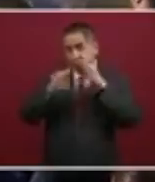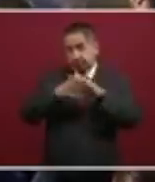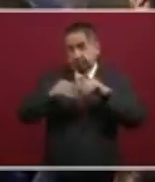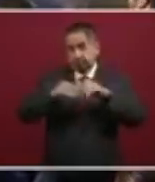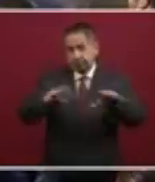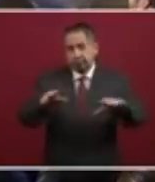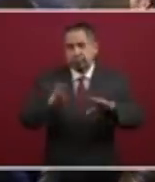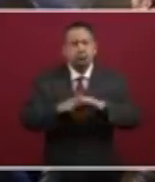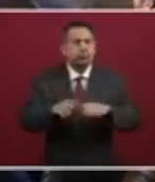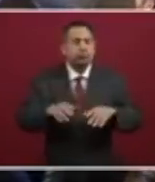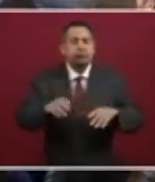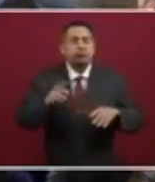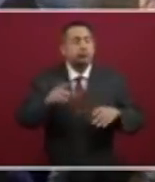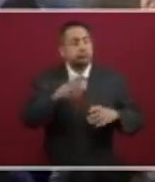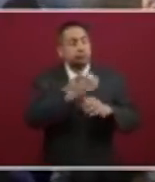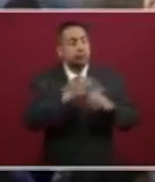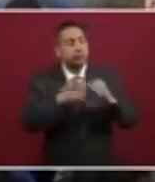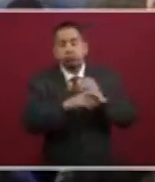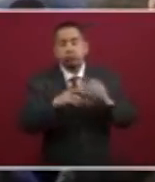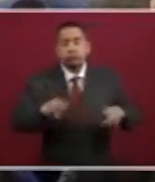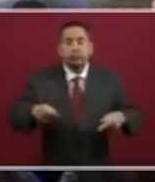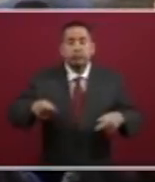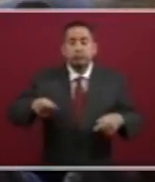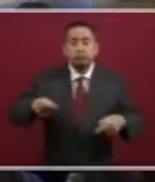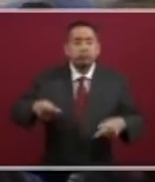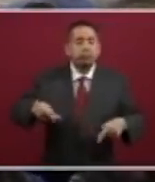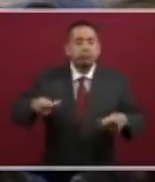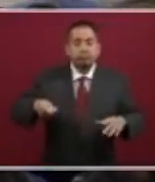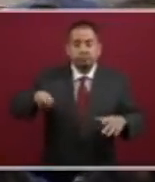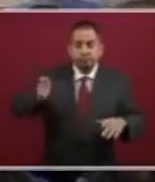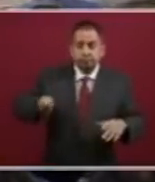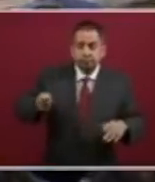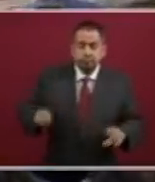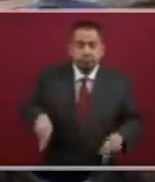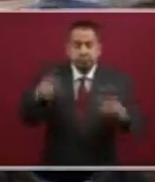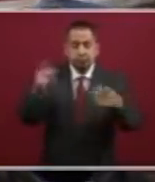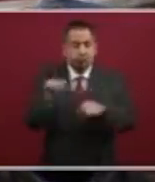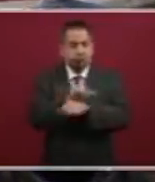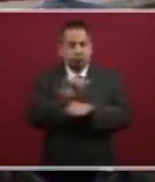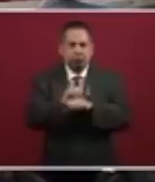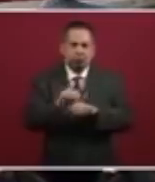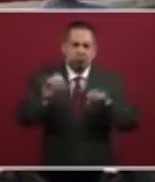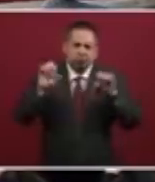o subasta de venta de carros de lujo